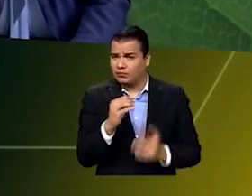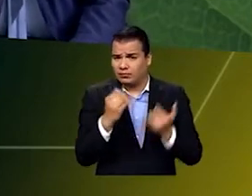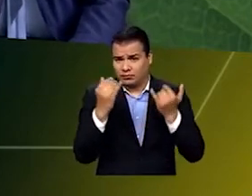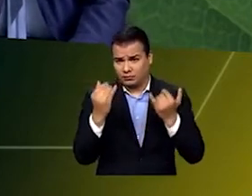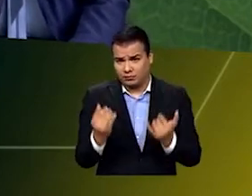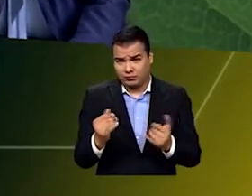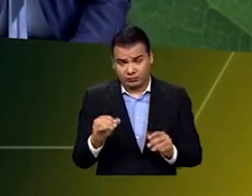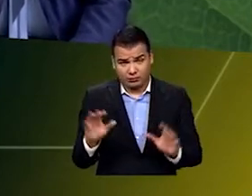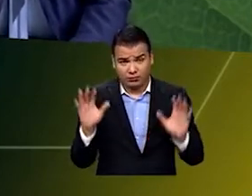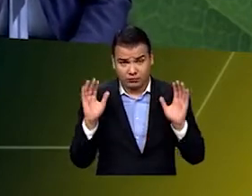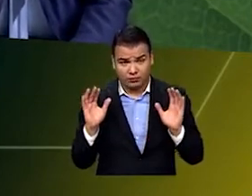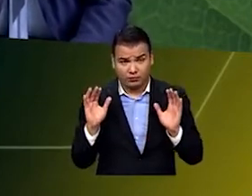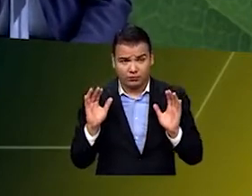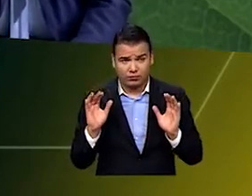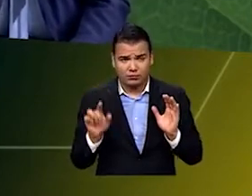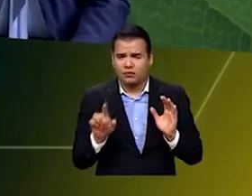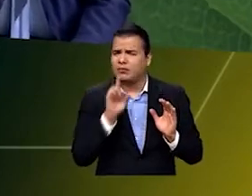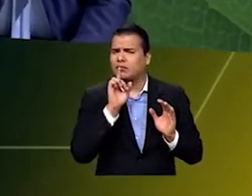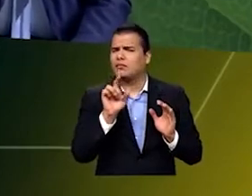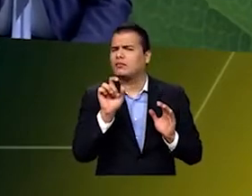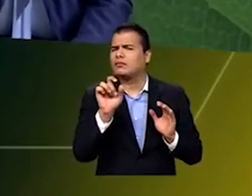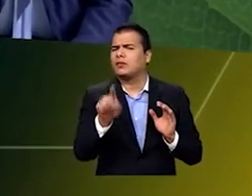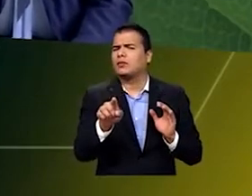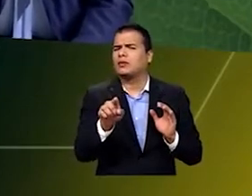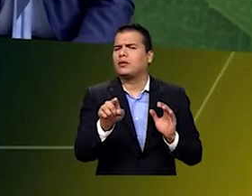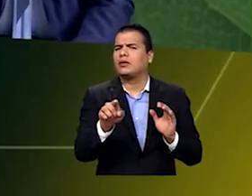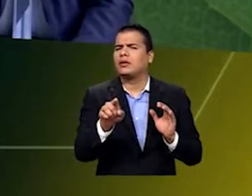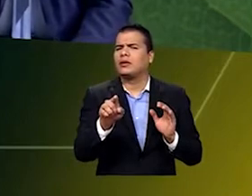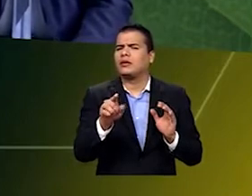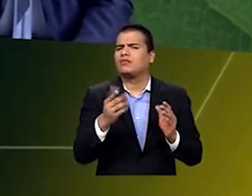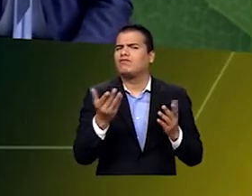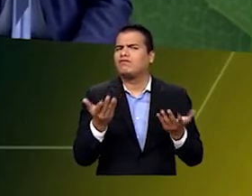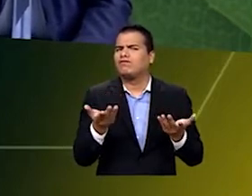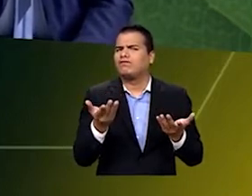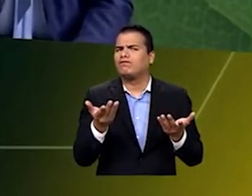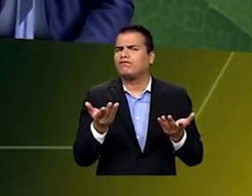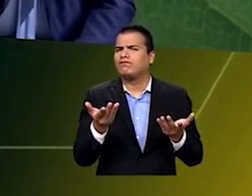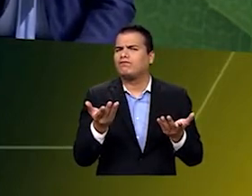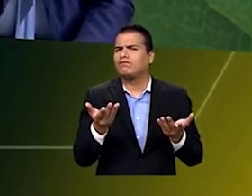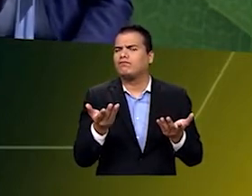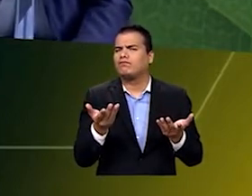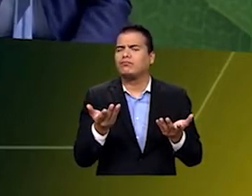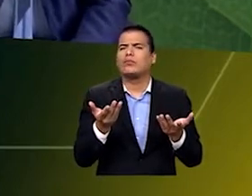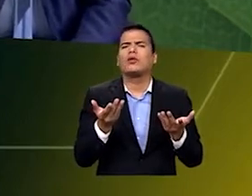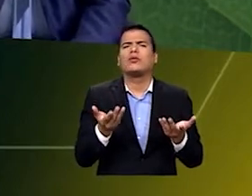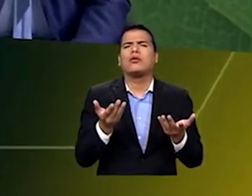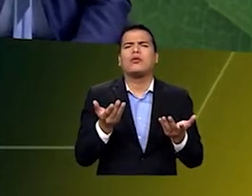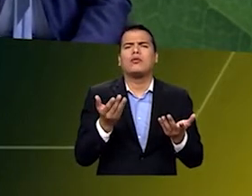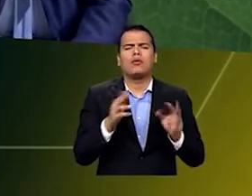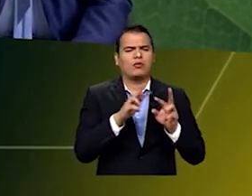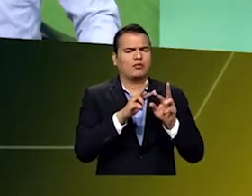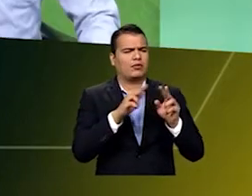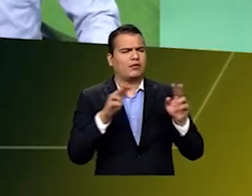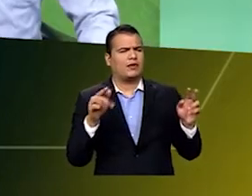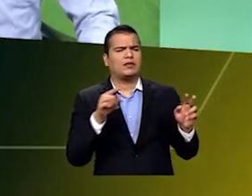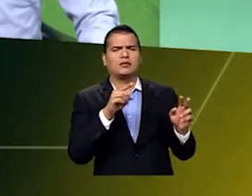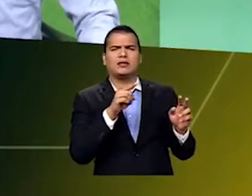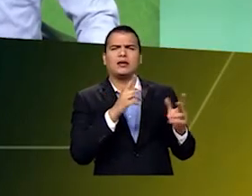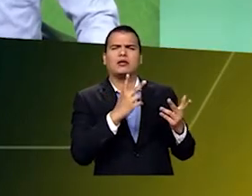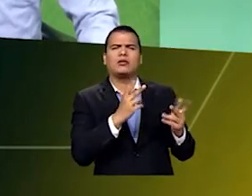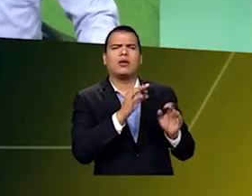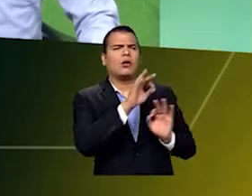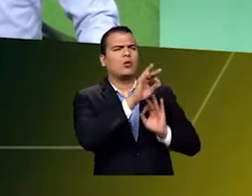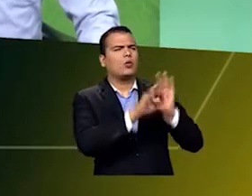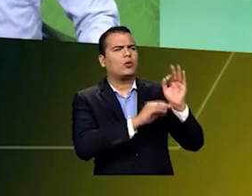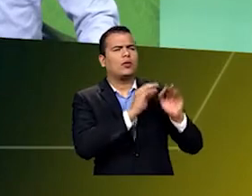supuesto, institucionalmente. ¿Qué podríamos decir que hacemos justamente para proteger la biodiversidad? Sí, esa también es muy buena